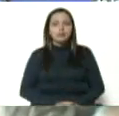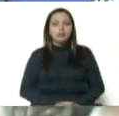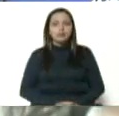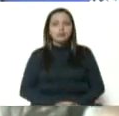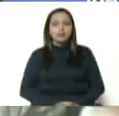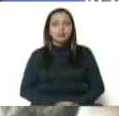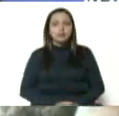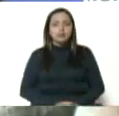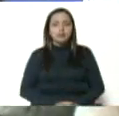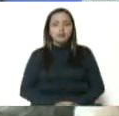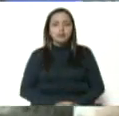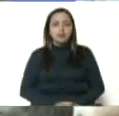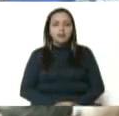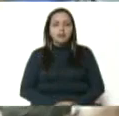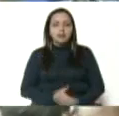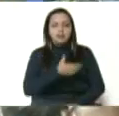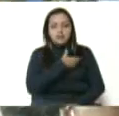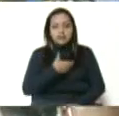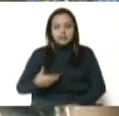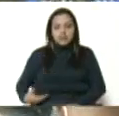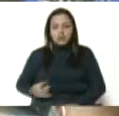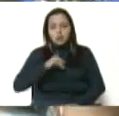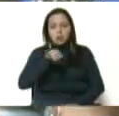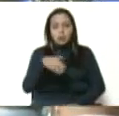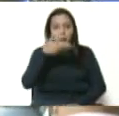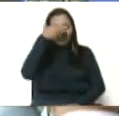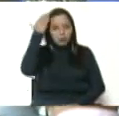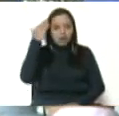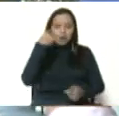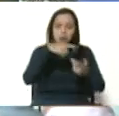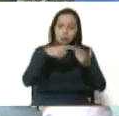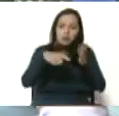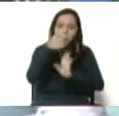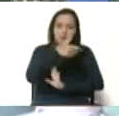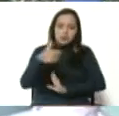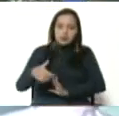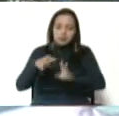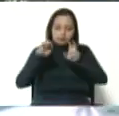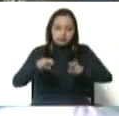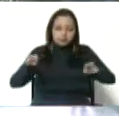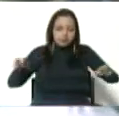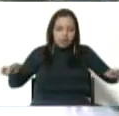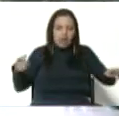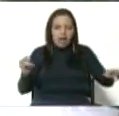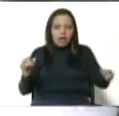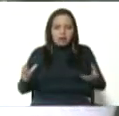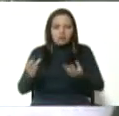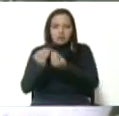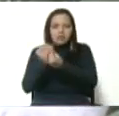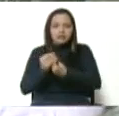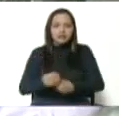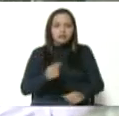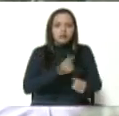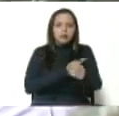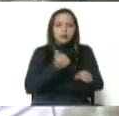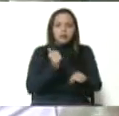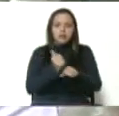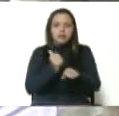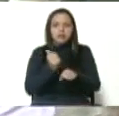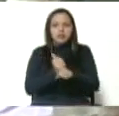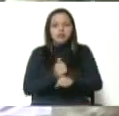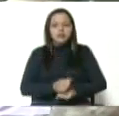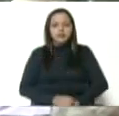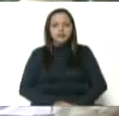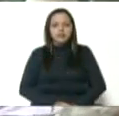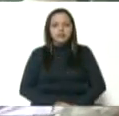doctor Timoteo Zambrano, Carola C. Chávez, hermano de clase Francisco Torrealba, Pedro Infante y